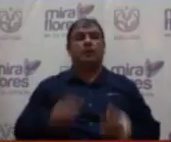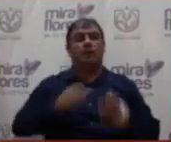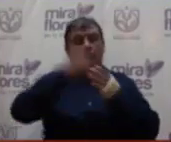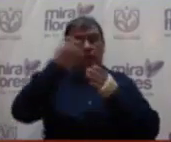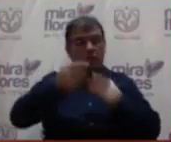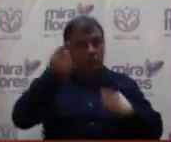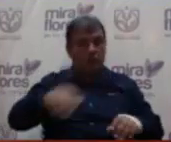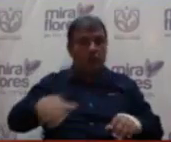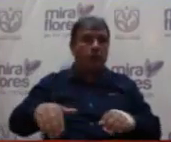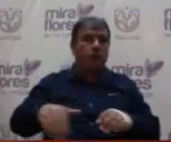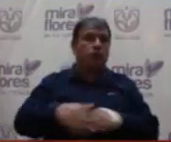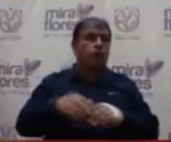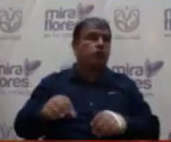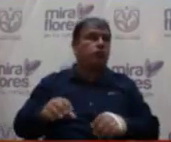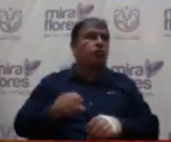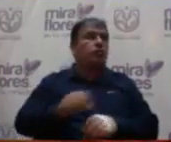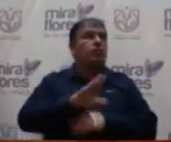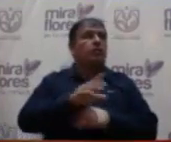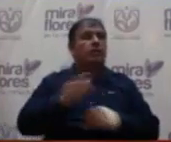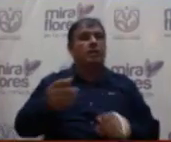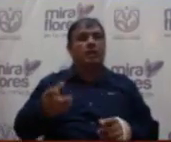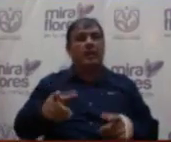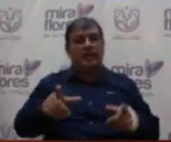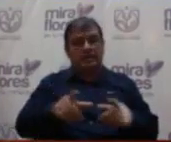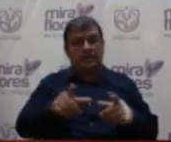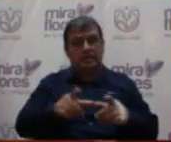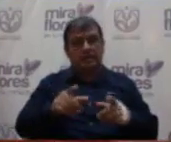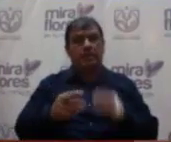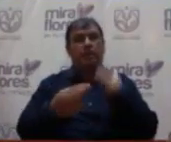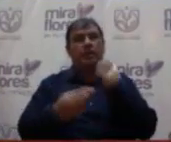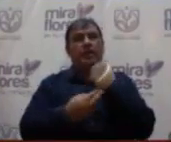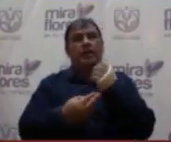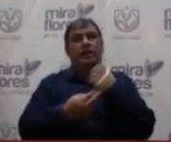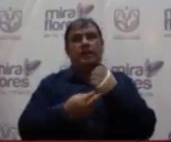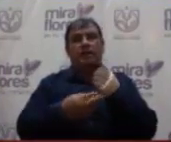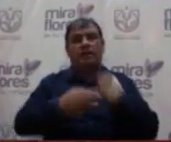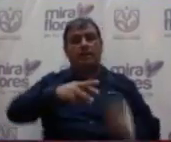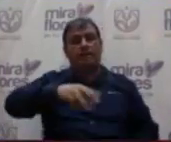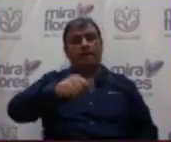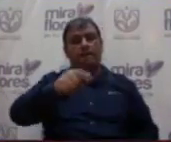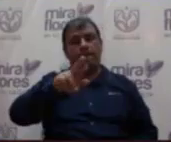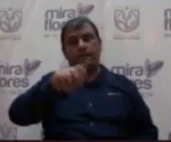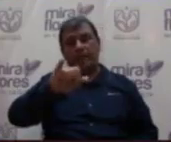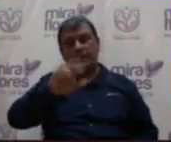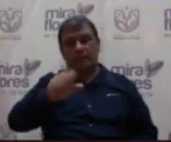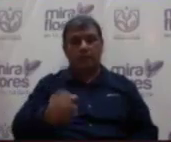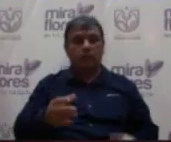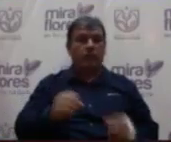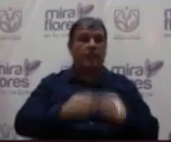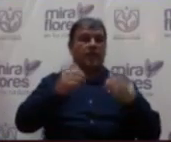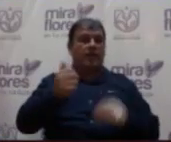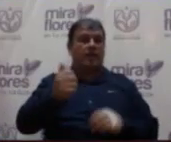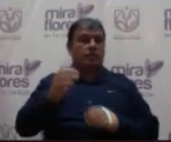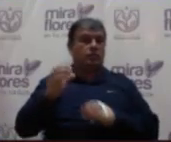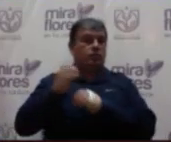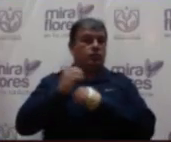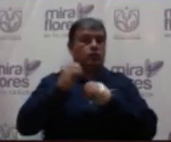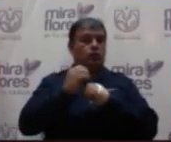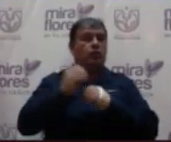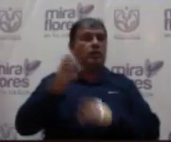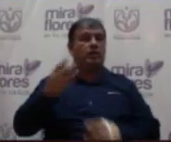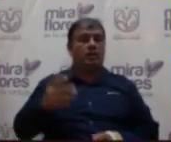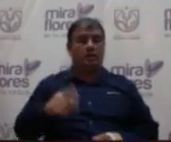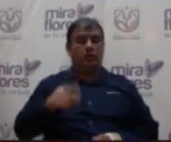Proyecto de acuerdo de consejo que aprueba la licencia solicitada por el regidor Martín Bustamante Castro por el día 10 de octubre del año en curso por